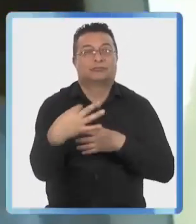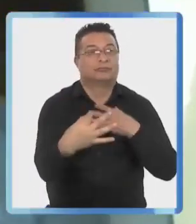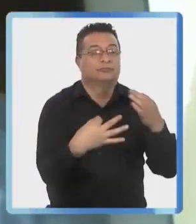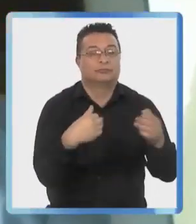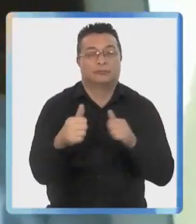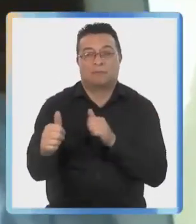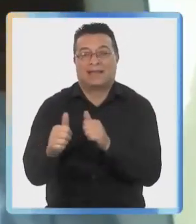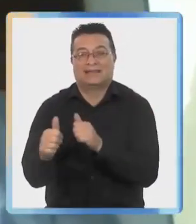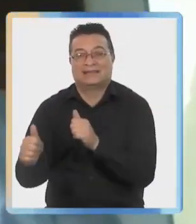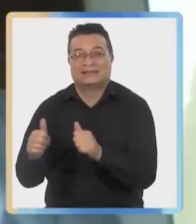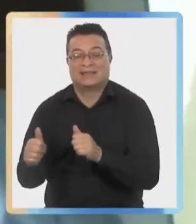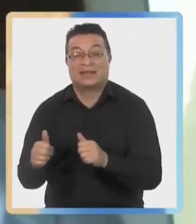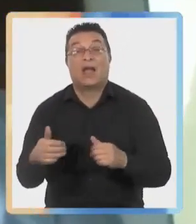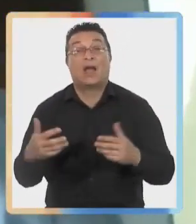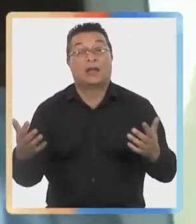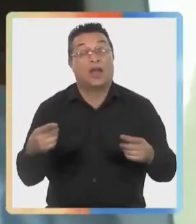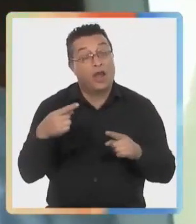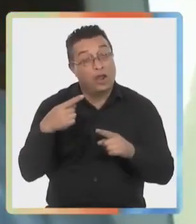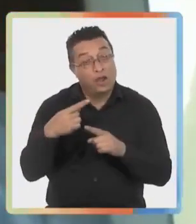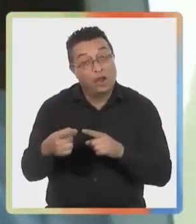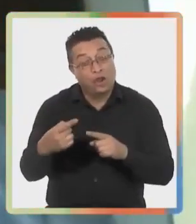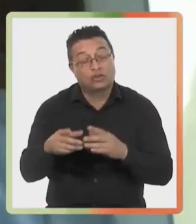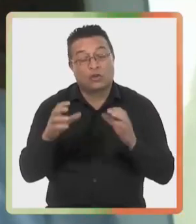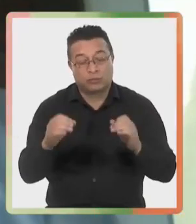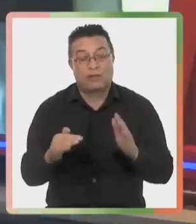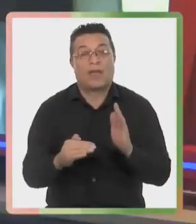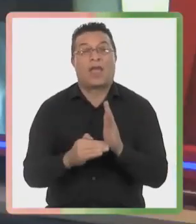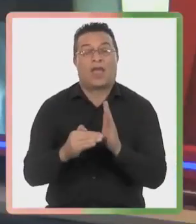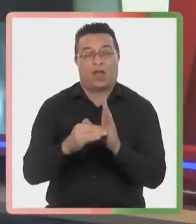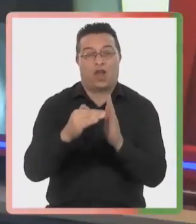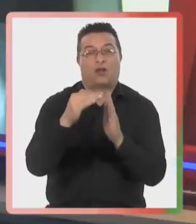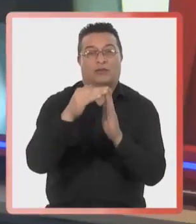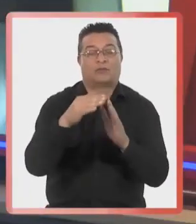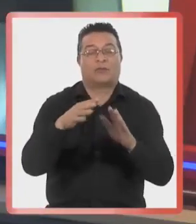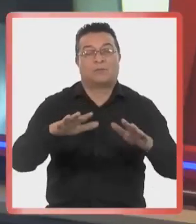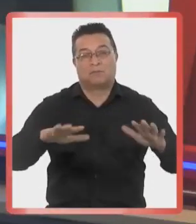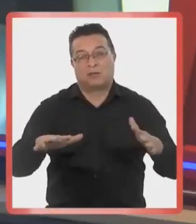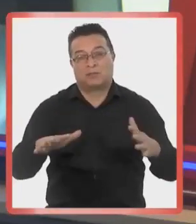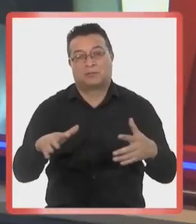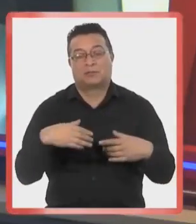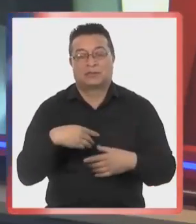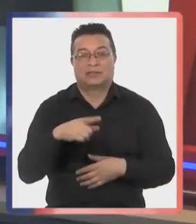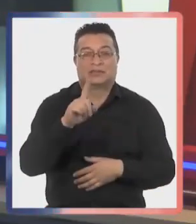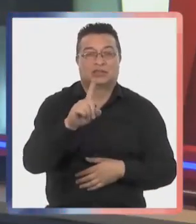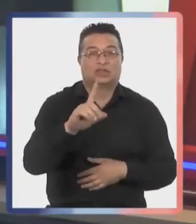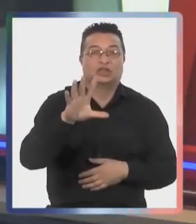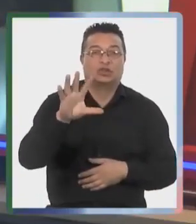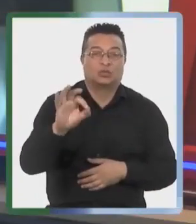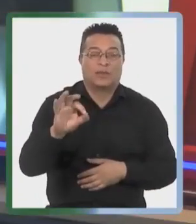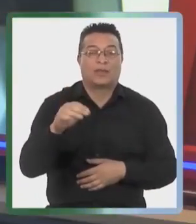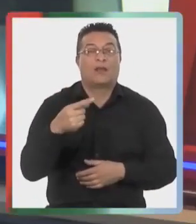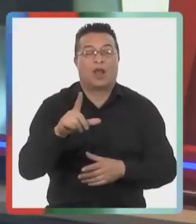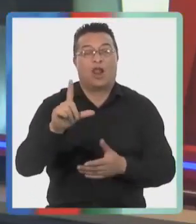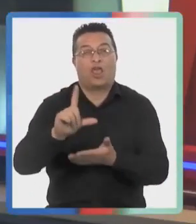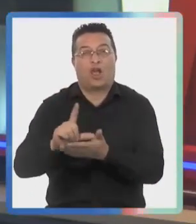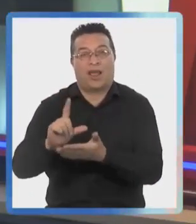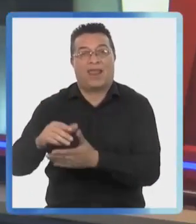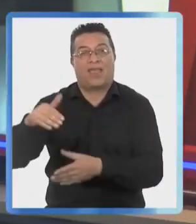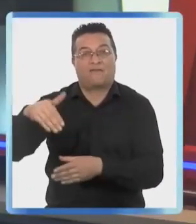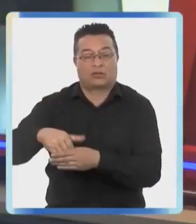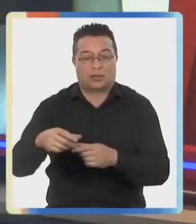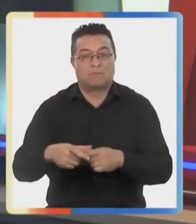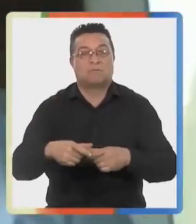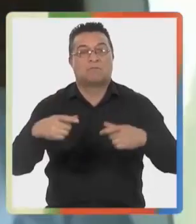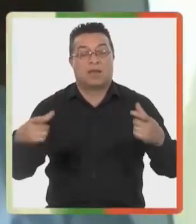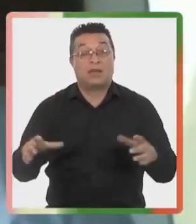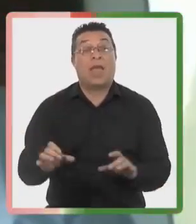locales cercanos. Y por otro lado, hemos aumentado más o menos en 150 los locales de votación